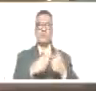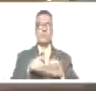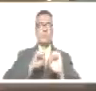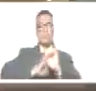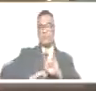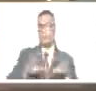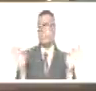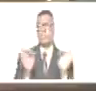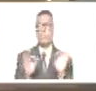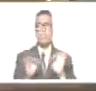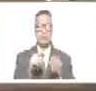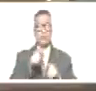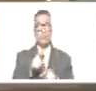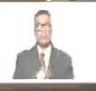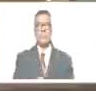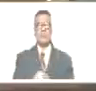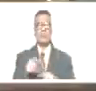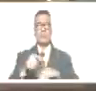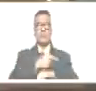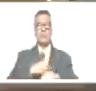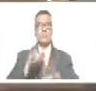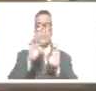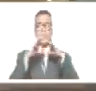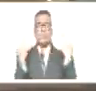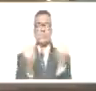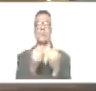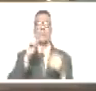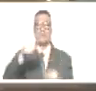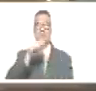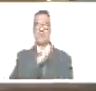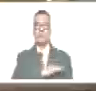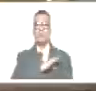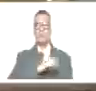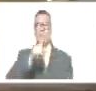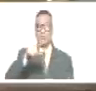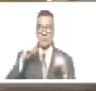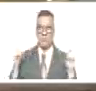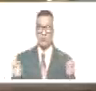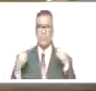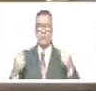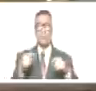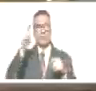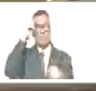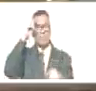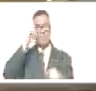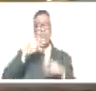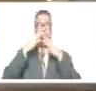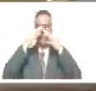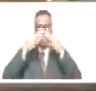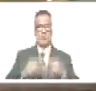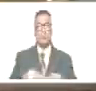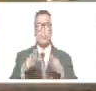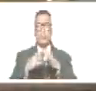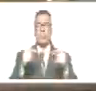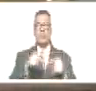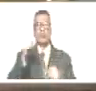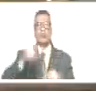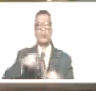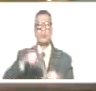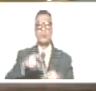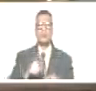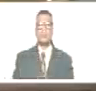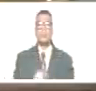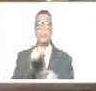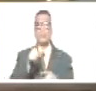El Estado, las familias y la sociedad deben promover, respetar y garantizar las condiciones necesarias en el